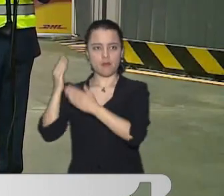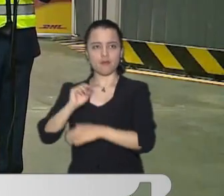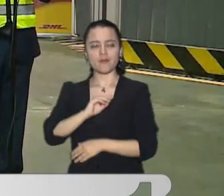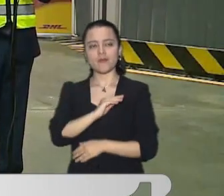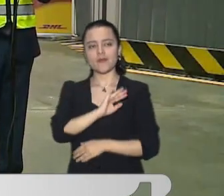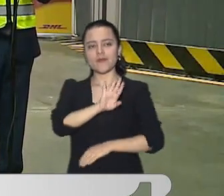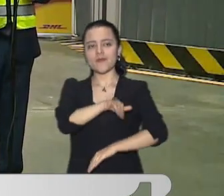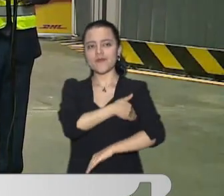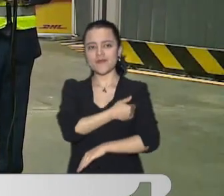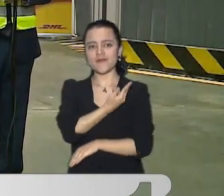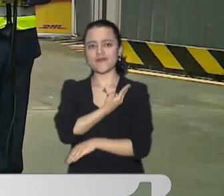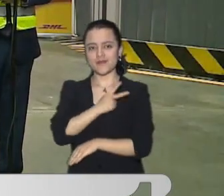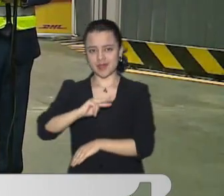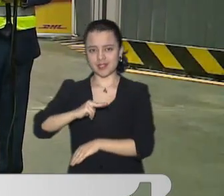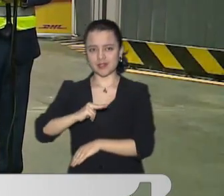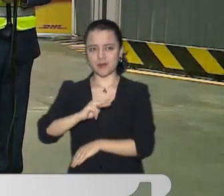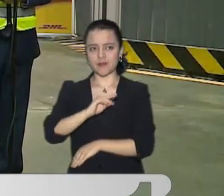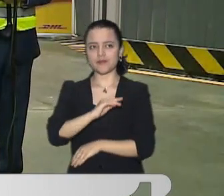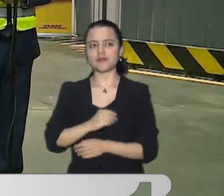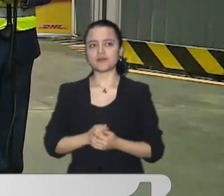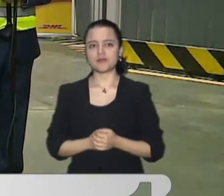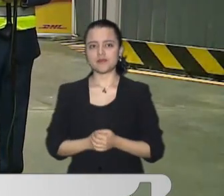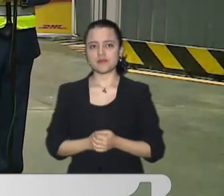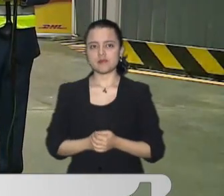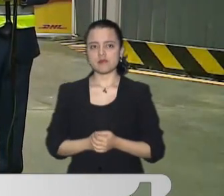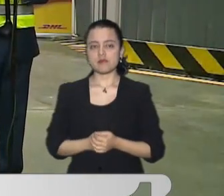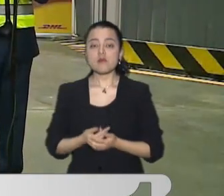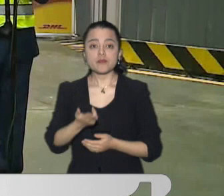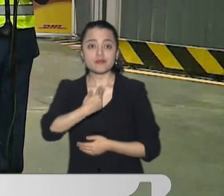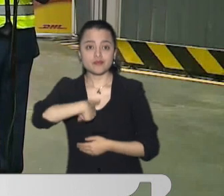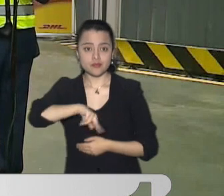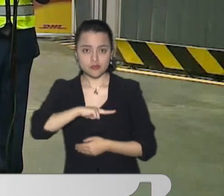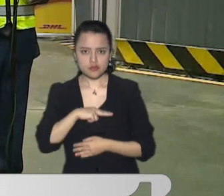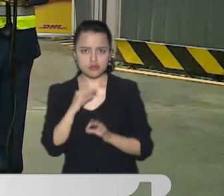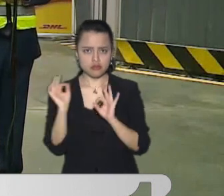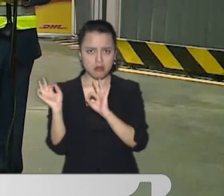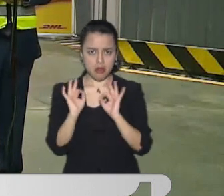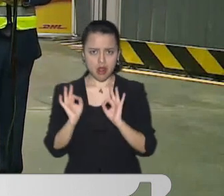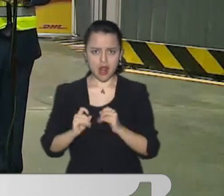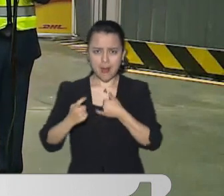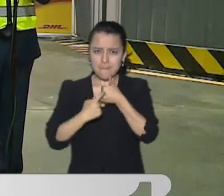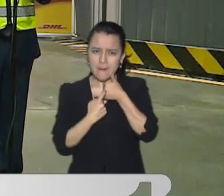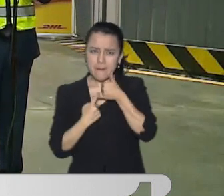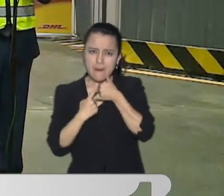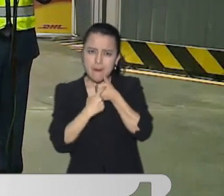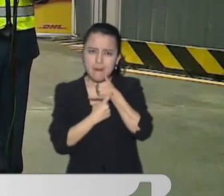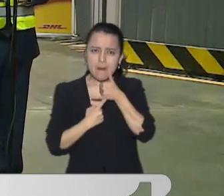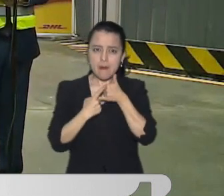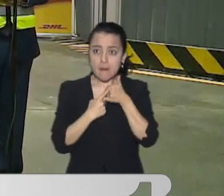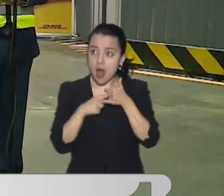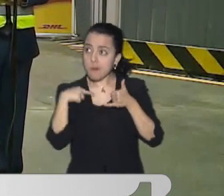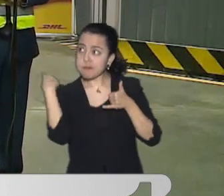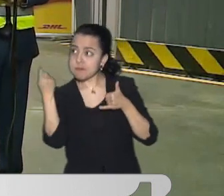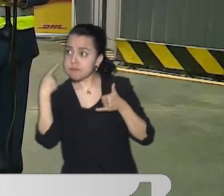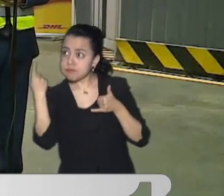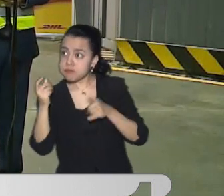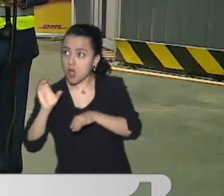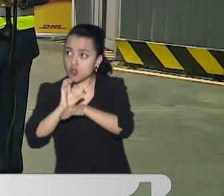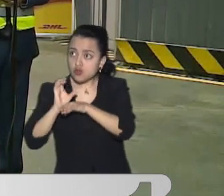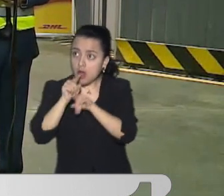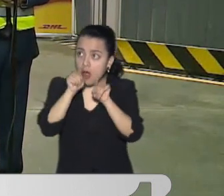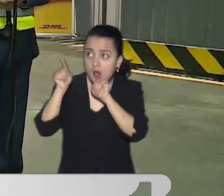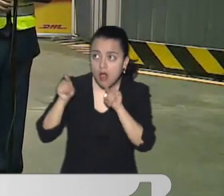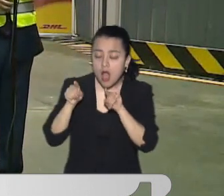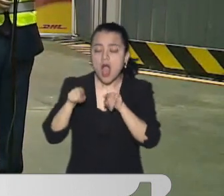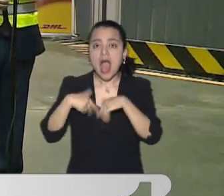Complementamos la vacunación del personal en salud de las ciudades capitales y áreas metropolitanas y zonas que tienen disposición